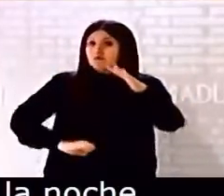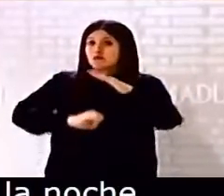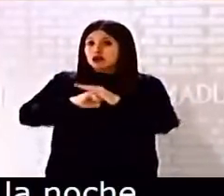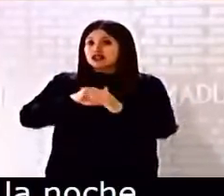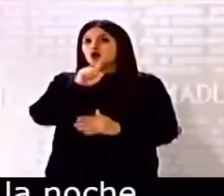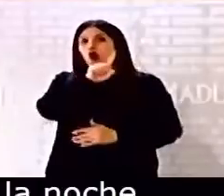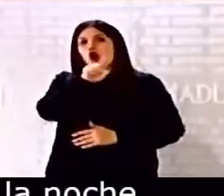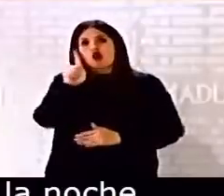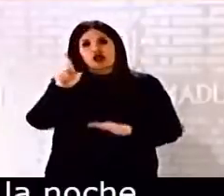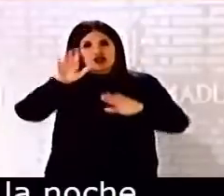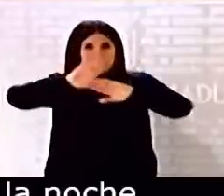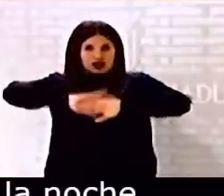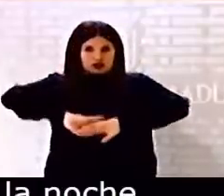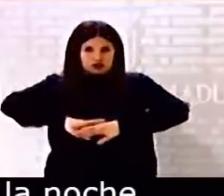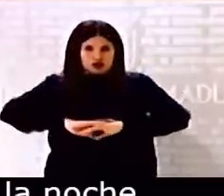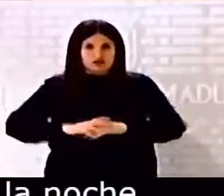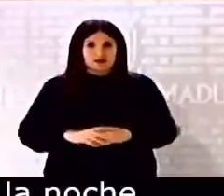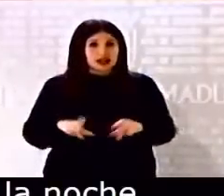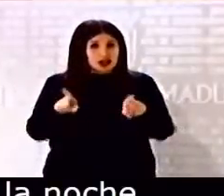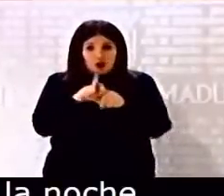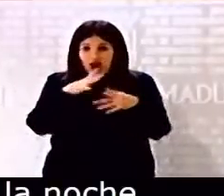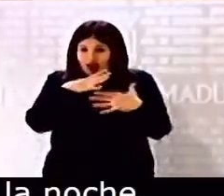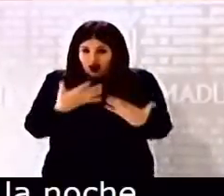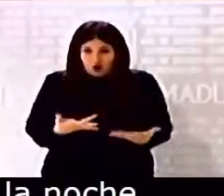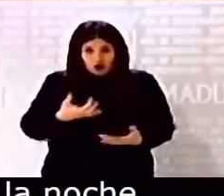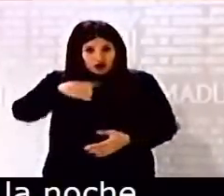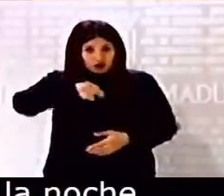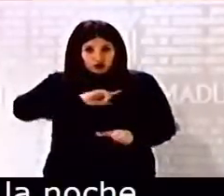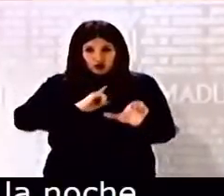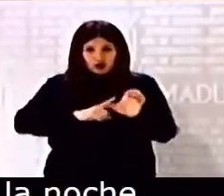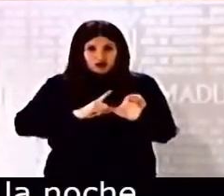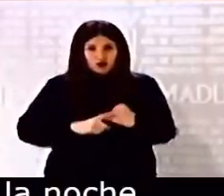nos encontramos nosotros ahora mismo, que son las 11 de la noche, el toque de queda.